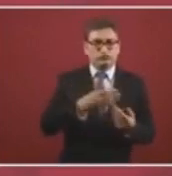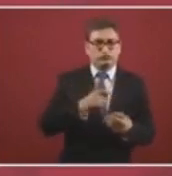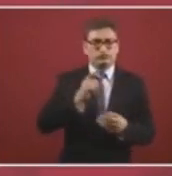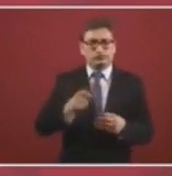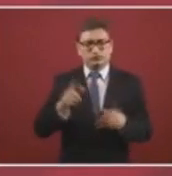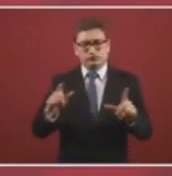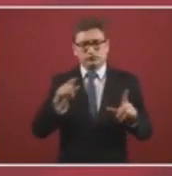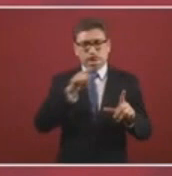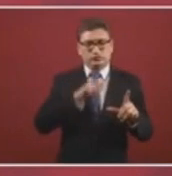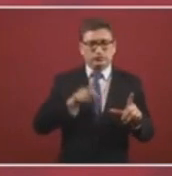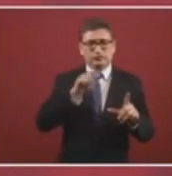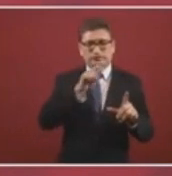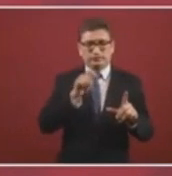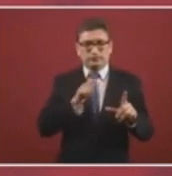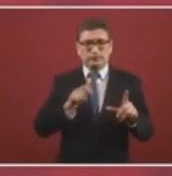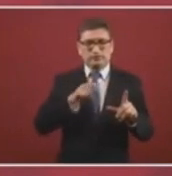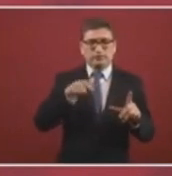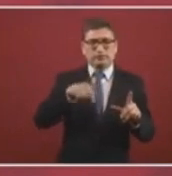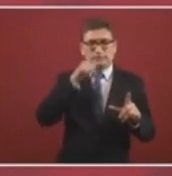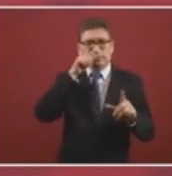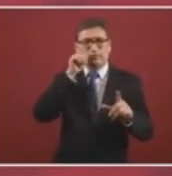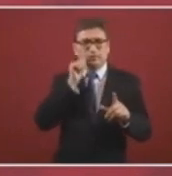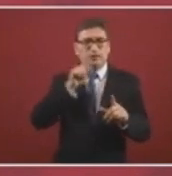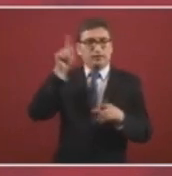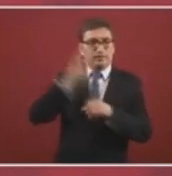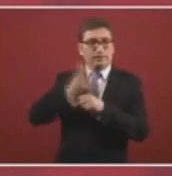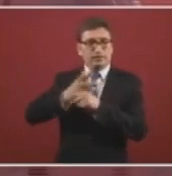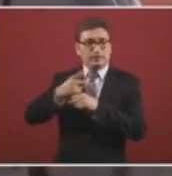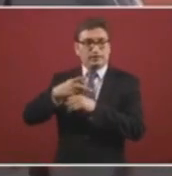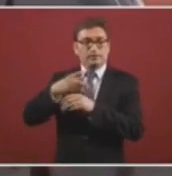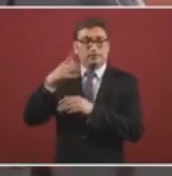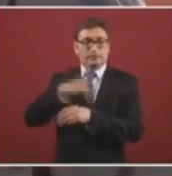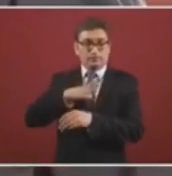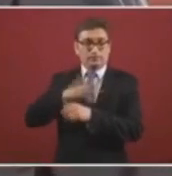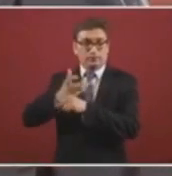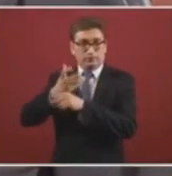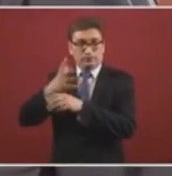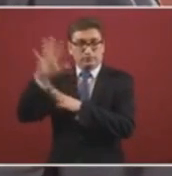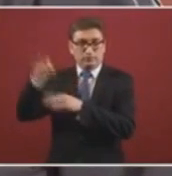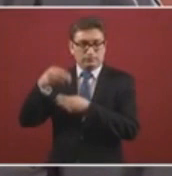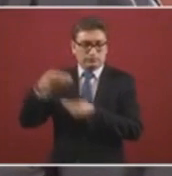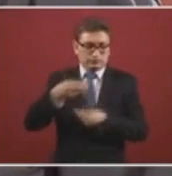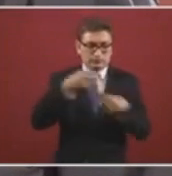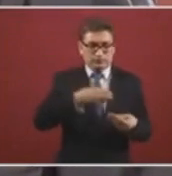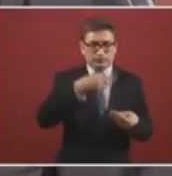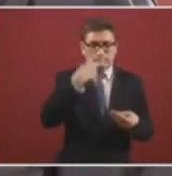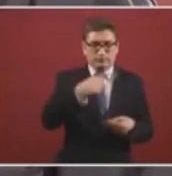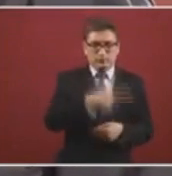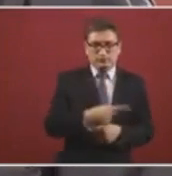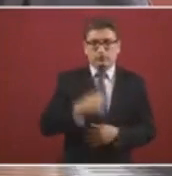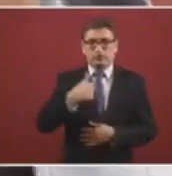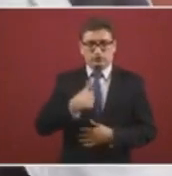del presidente Juárez que tenían en Estados Unidos. Y yo